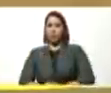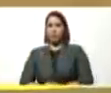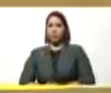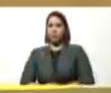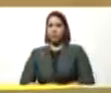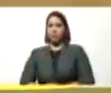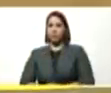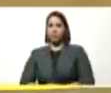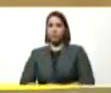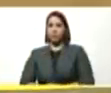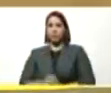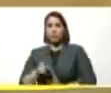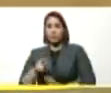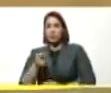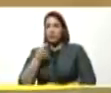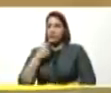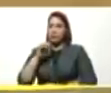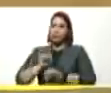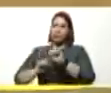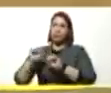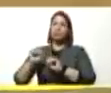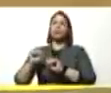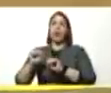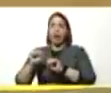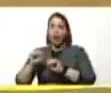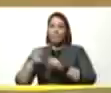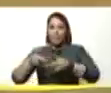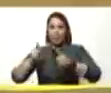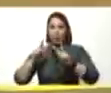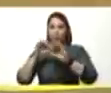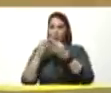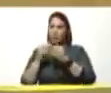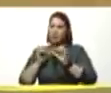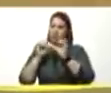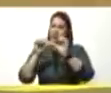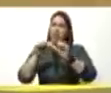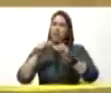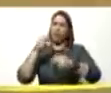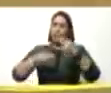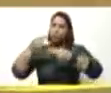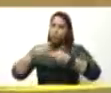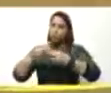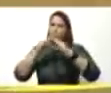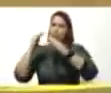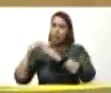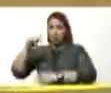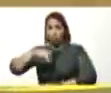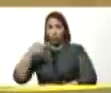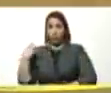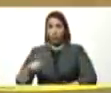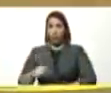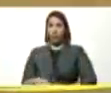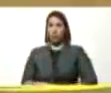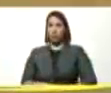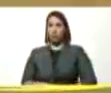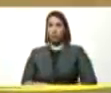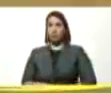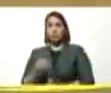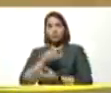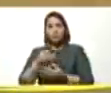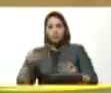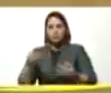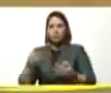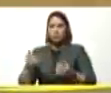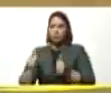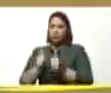en el antídoto de la pandemia que permitió que las familias siguieran construyendo su vivienda. Y hoy, bueno, tenemos este éxito que acompaña